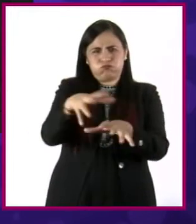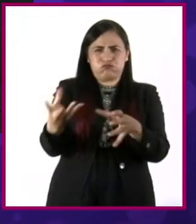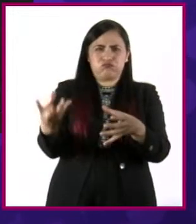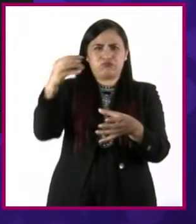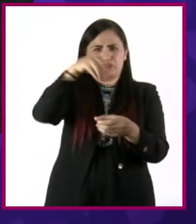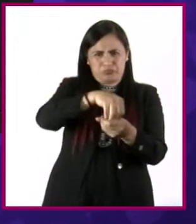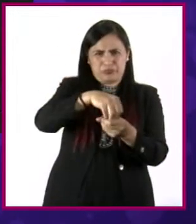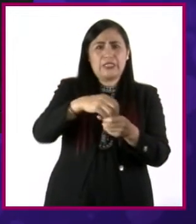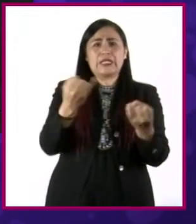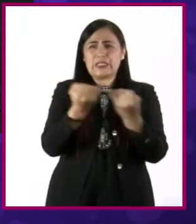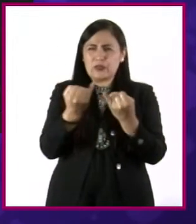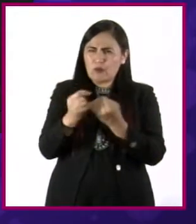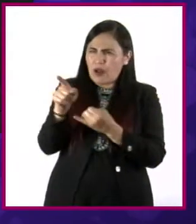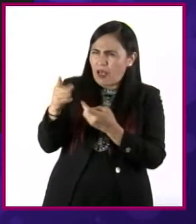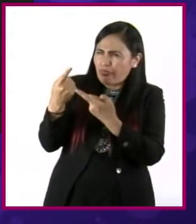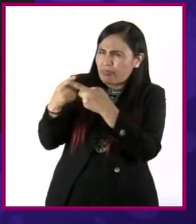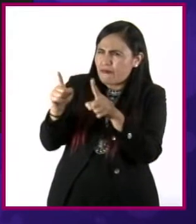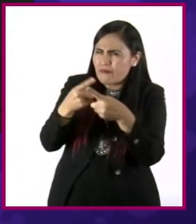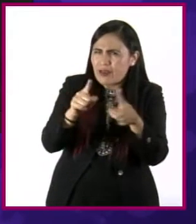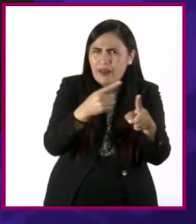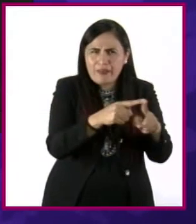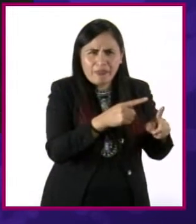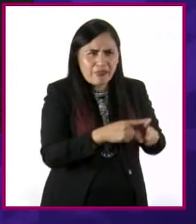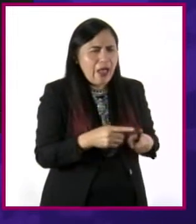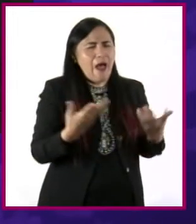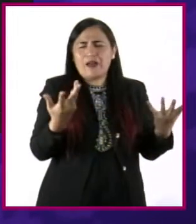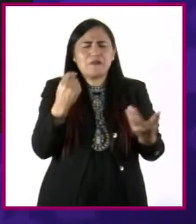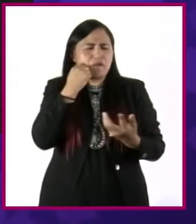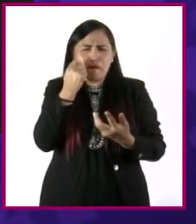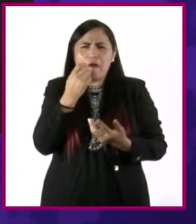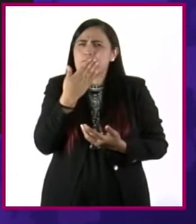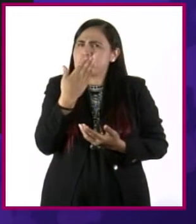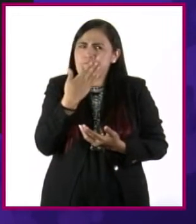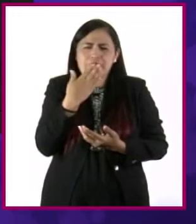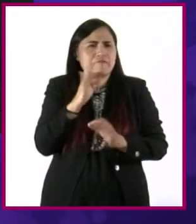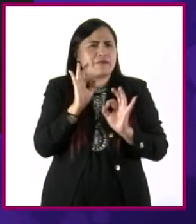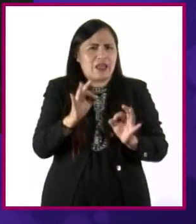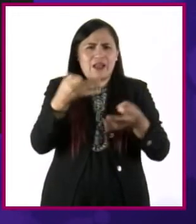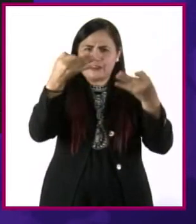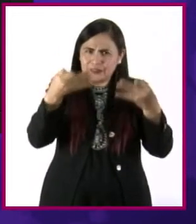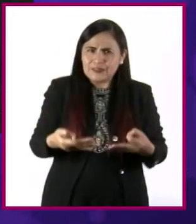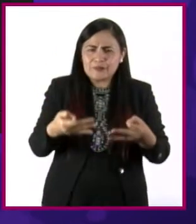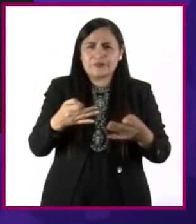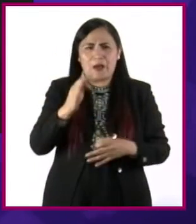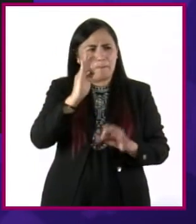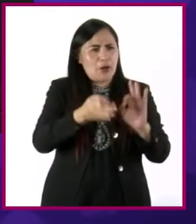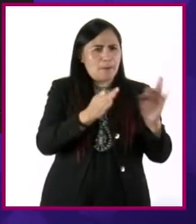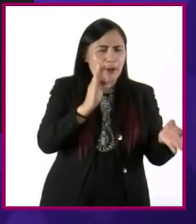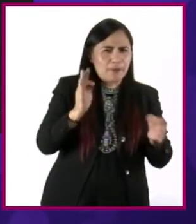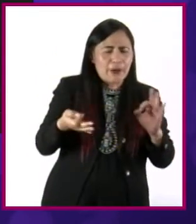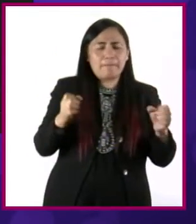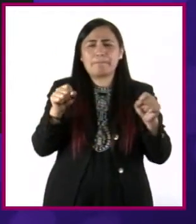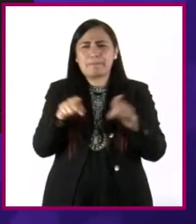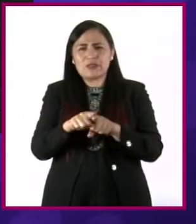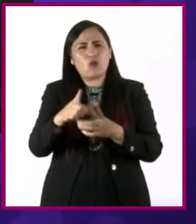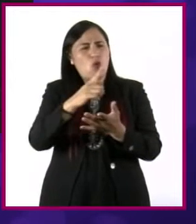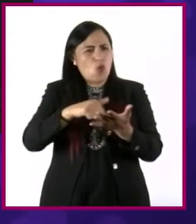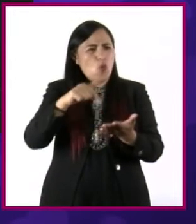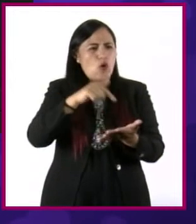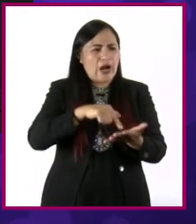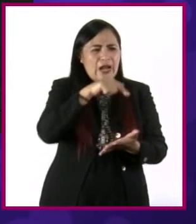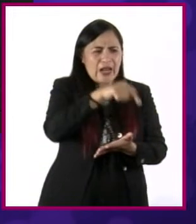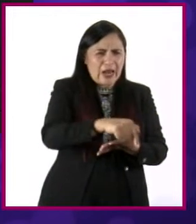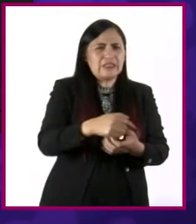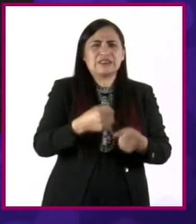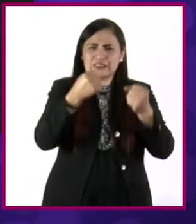diversidad, que vean que la diversidad forma parte de todos los seres humanos, y generar entre jóvenes espacios seguros para las